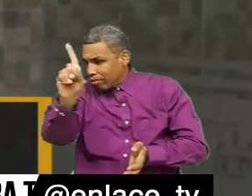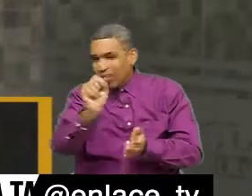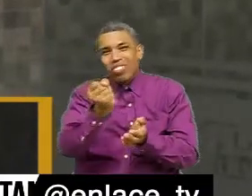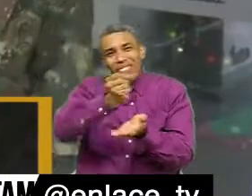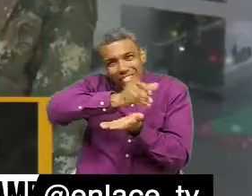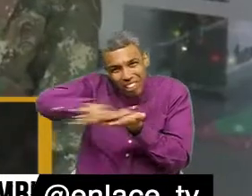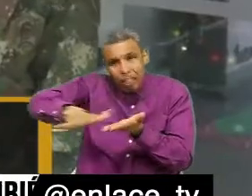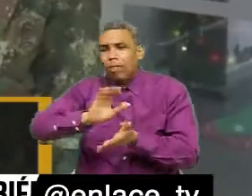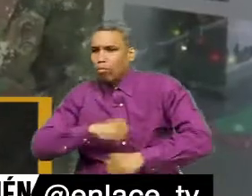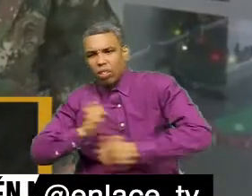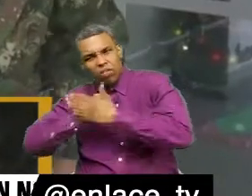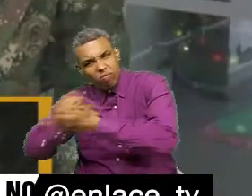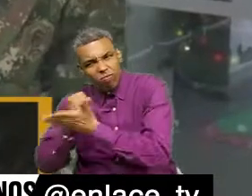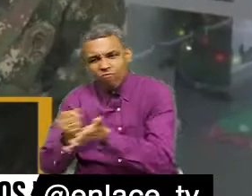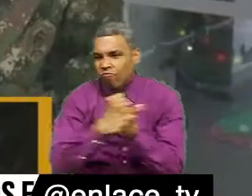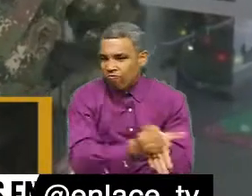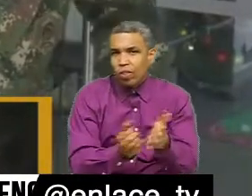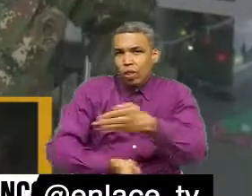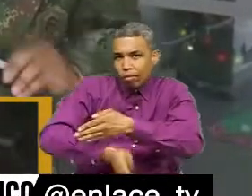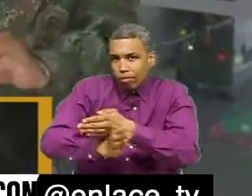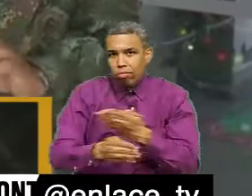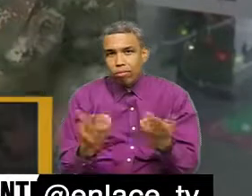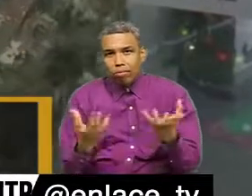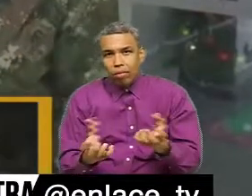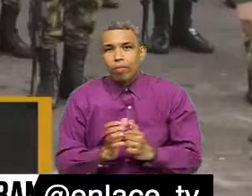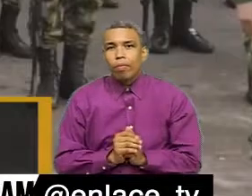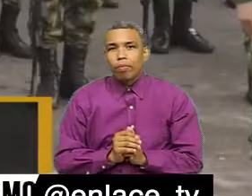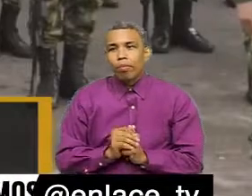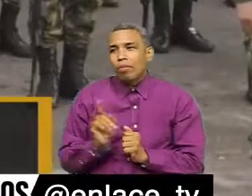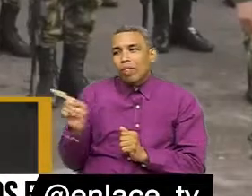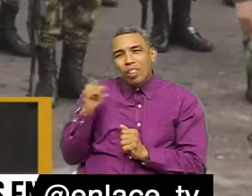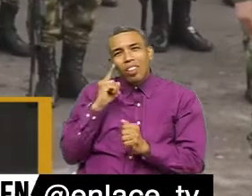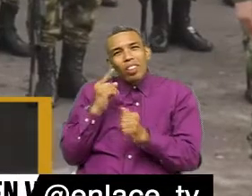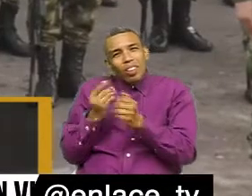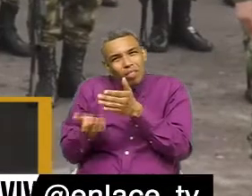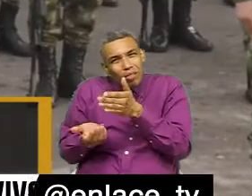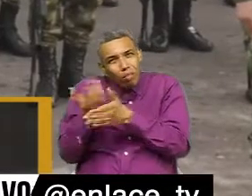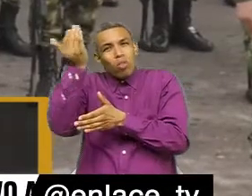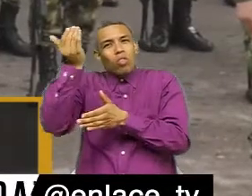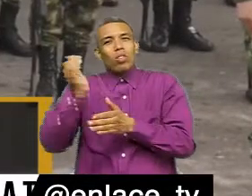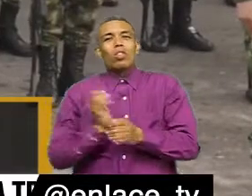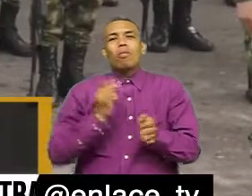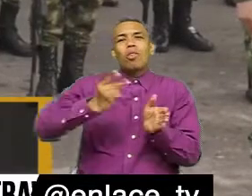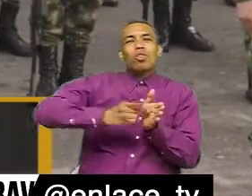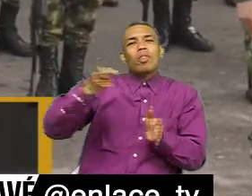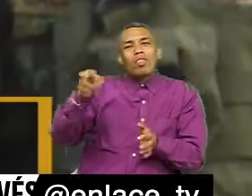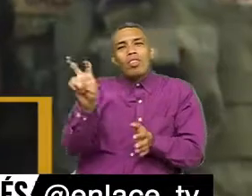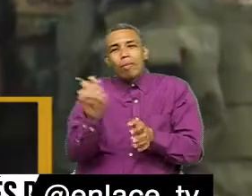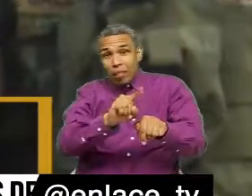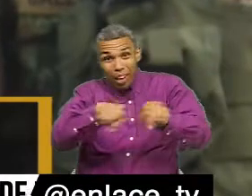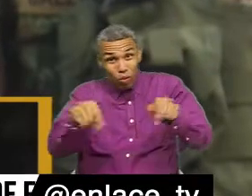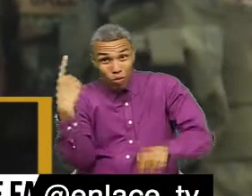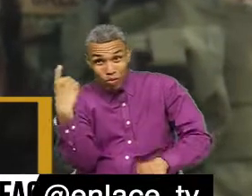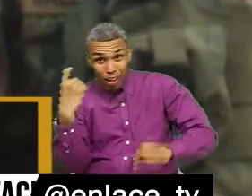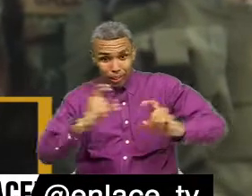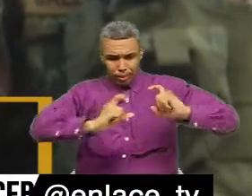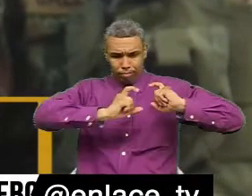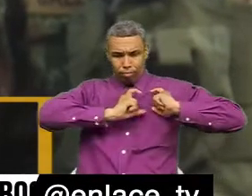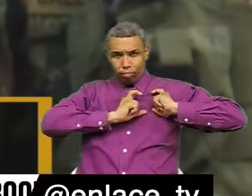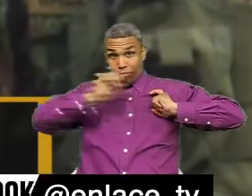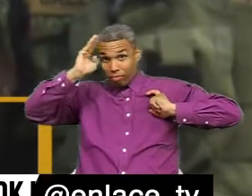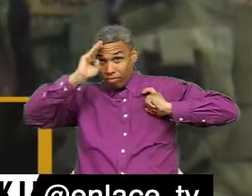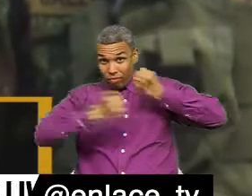veredas aledañas. El capitán Porra se refirió igualmente a lo que será el ingreso del primer contingente este año e instó a quienes no han definido su situación militar a